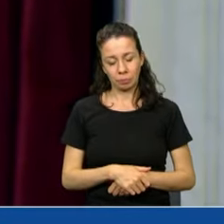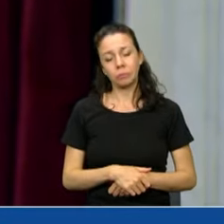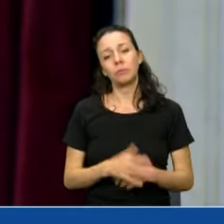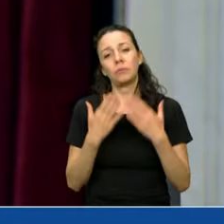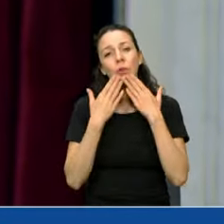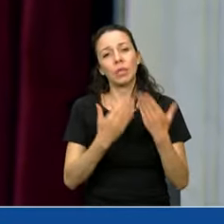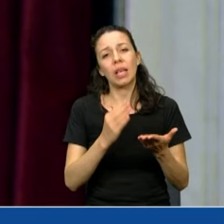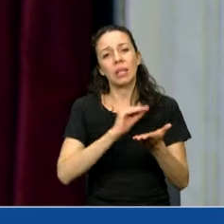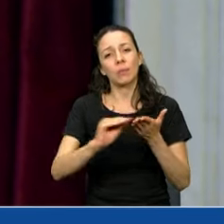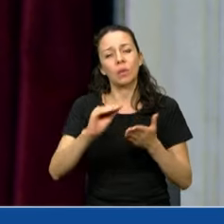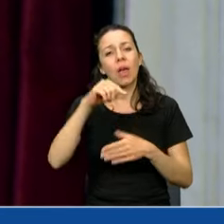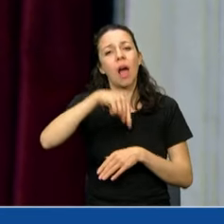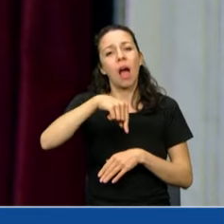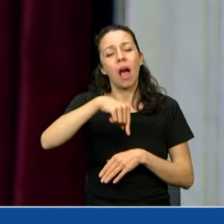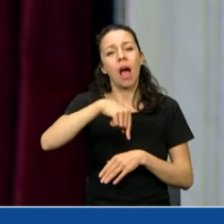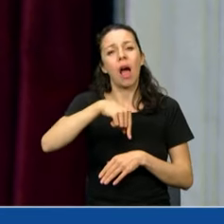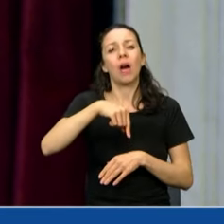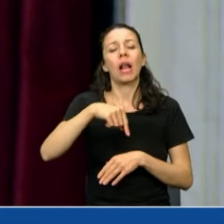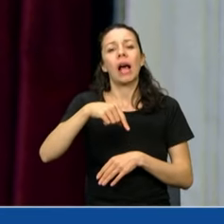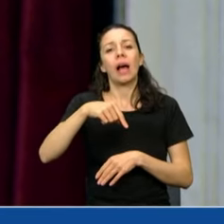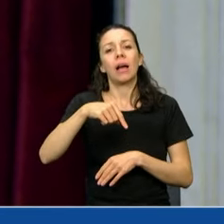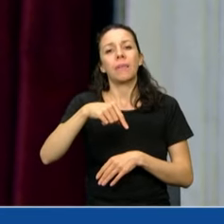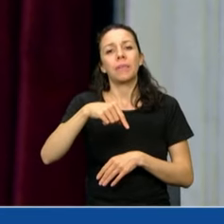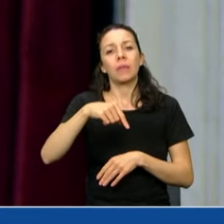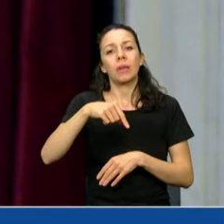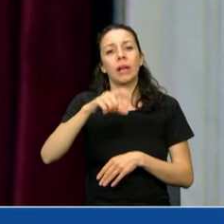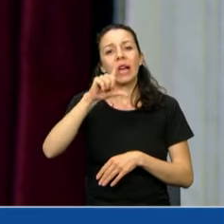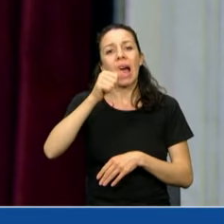tiene la palabra el diputado Sergio